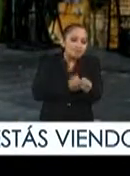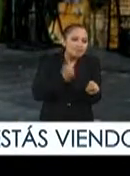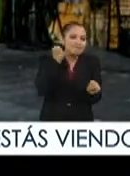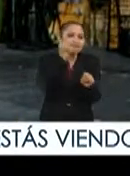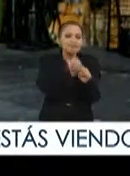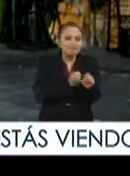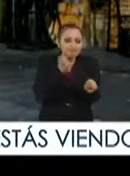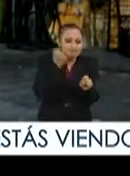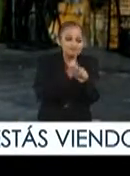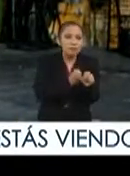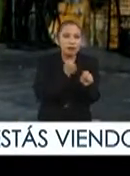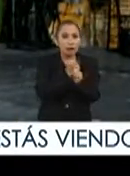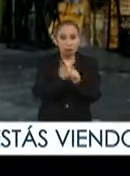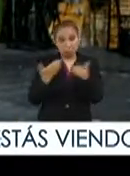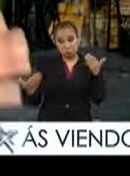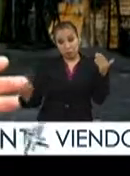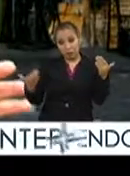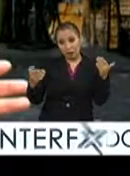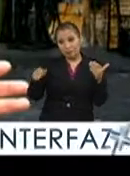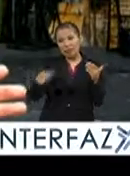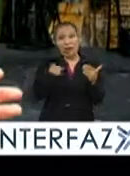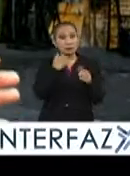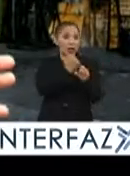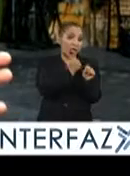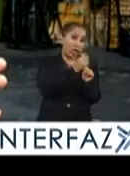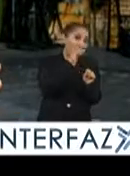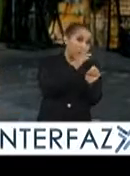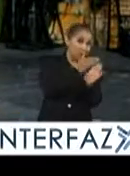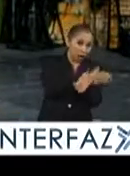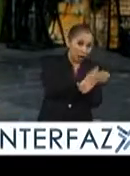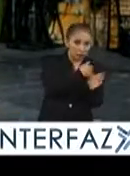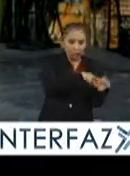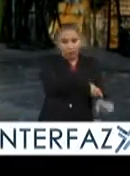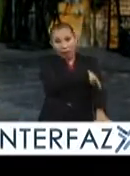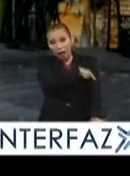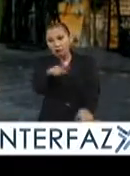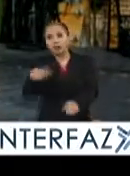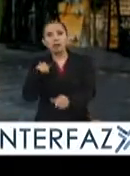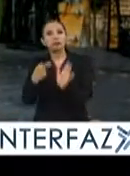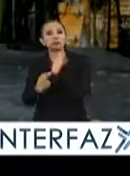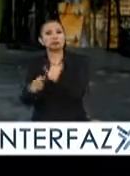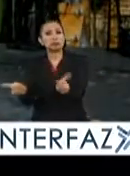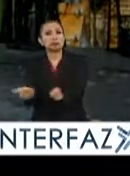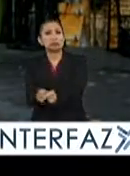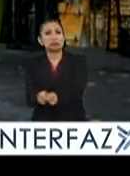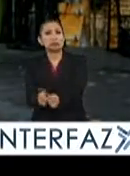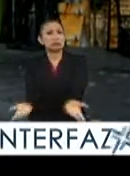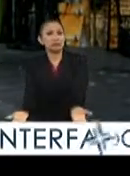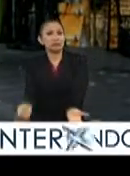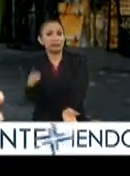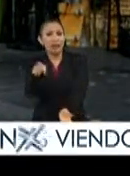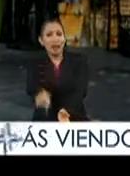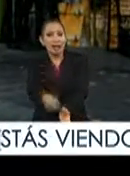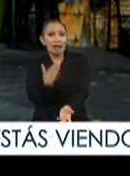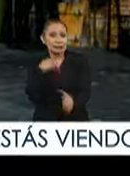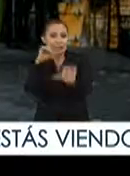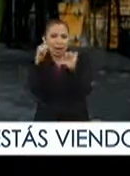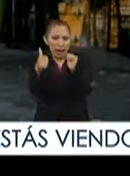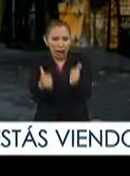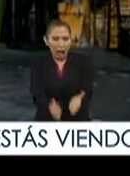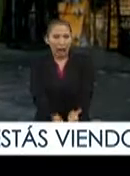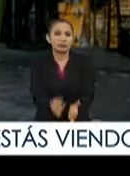Entonces, en comparación, es más ensayos de que presentaciones. ¿Sí? Por eso es que esto es